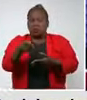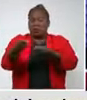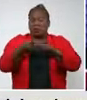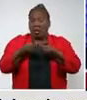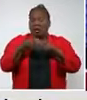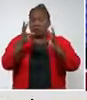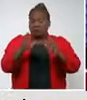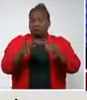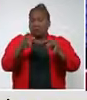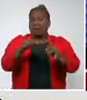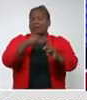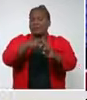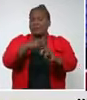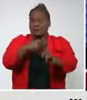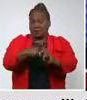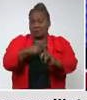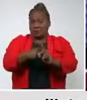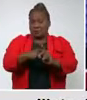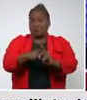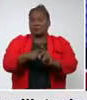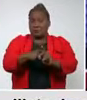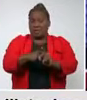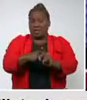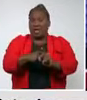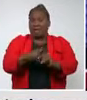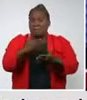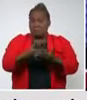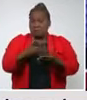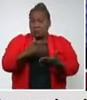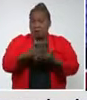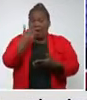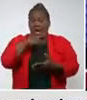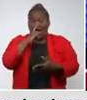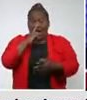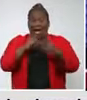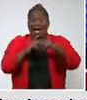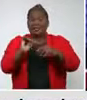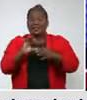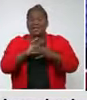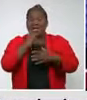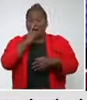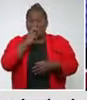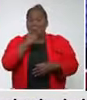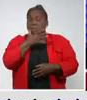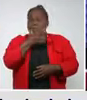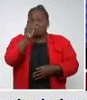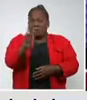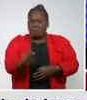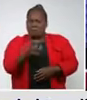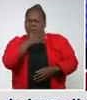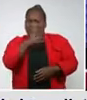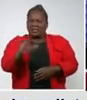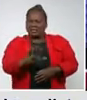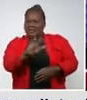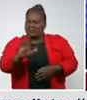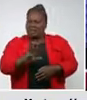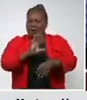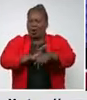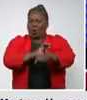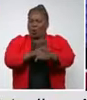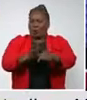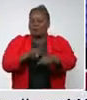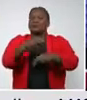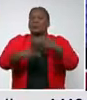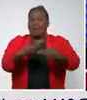nos permite muchas veces confirmar casos sospechosos que tienen sintomatología de la enfermedad. Casos